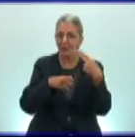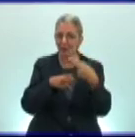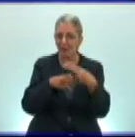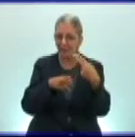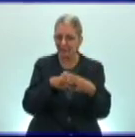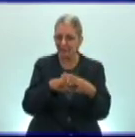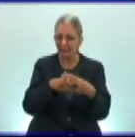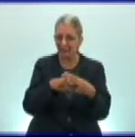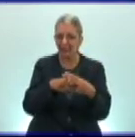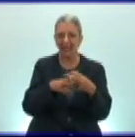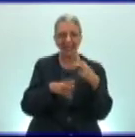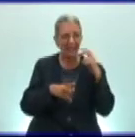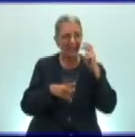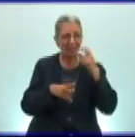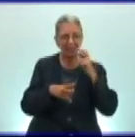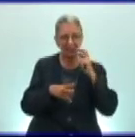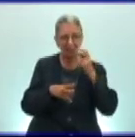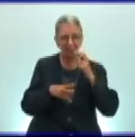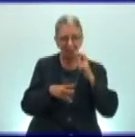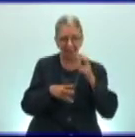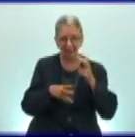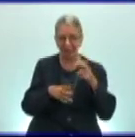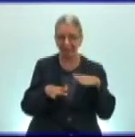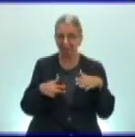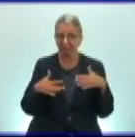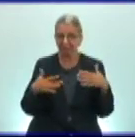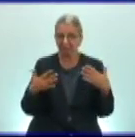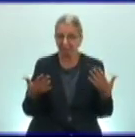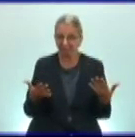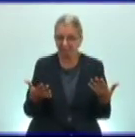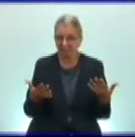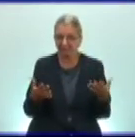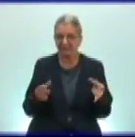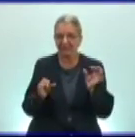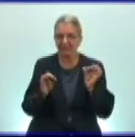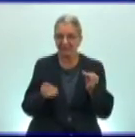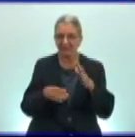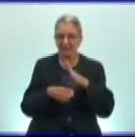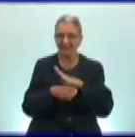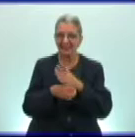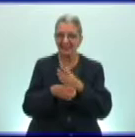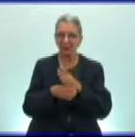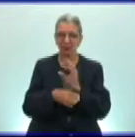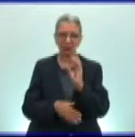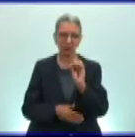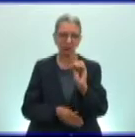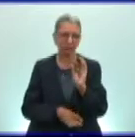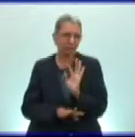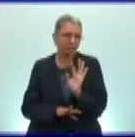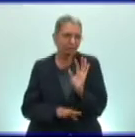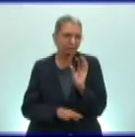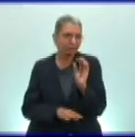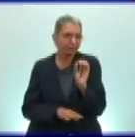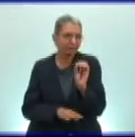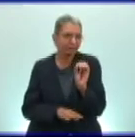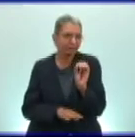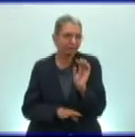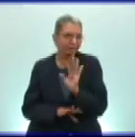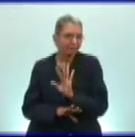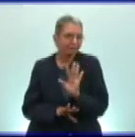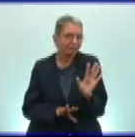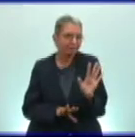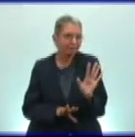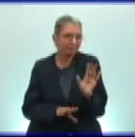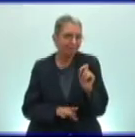en diferentes idiomas, fíjense en su símbolo, siempre se representa con una